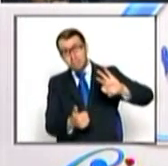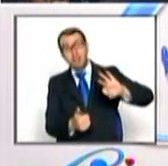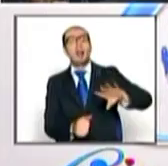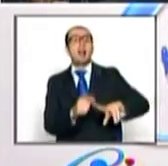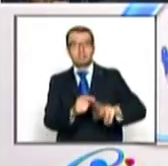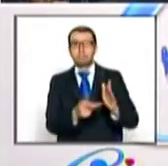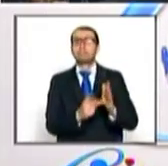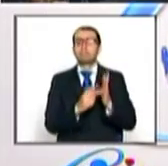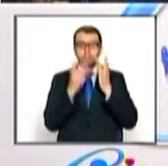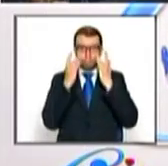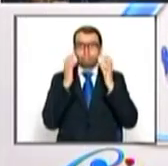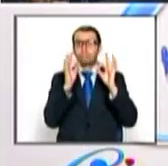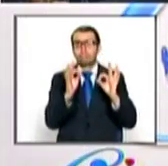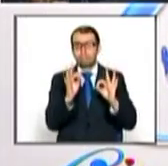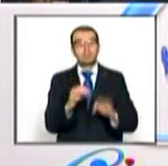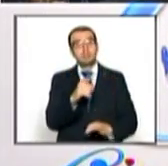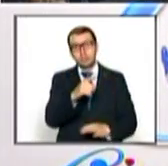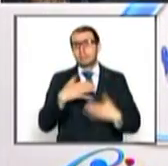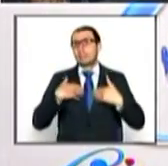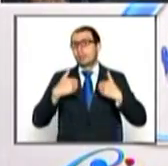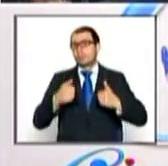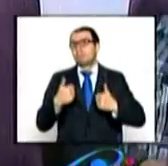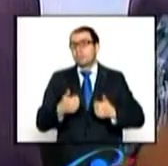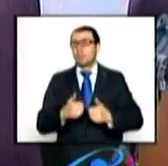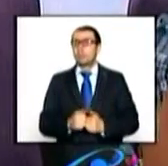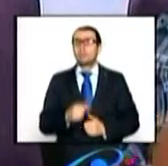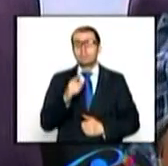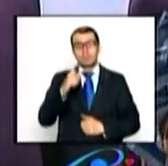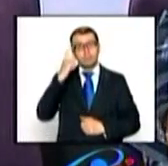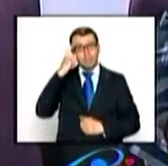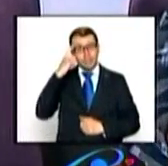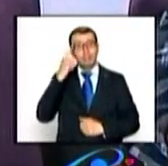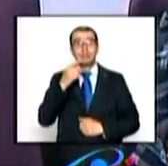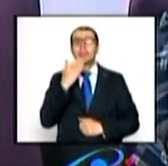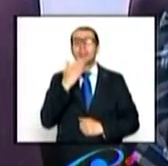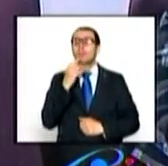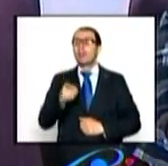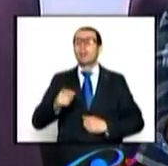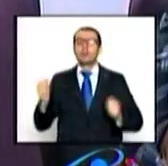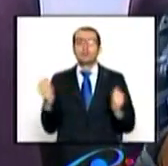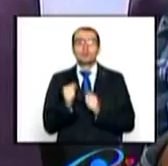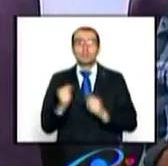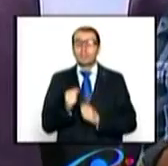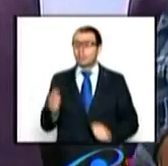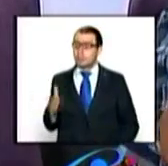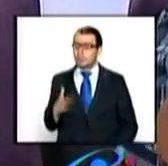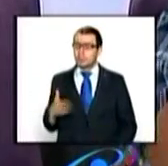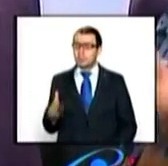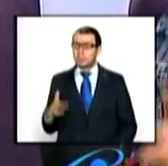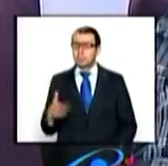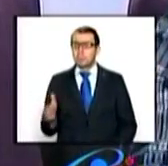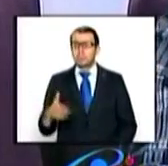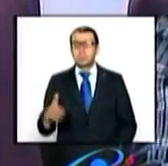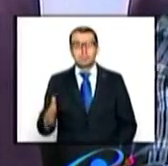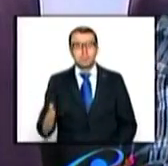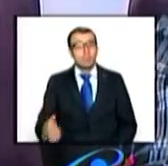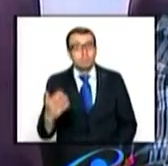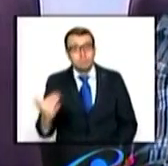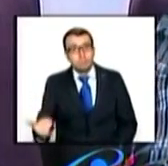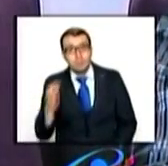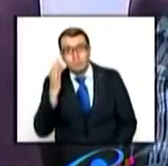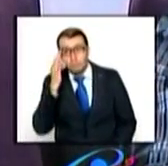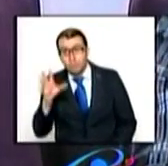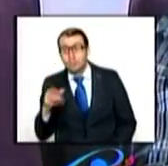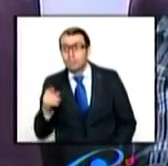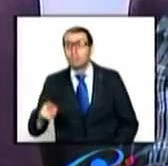es totalmente benéfico para la salud. Porque imagínense los pescaditos, si cuando estén en el agua fría se les congelara la grasa, pues inmediatamente se morirían. Entonces,